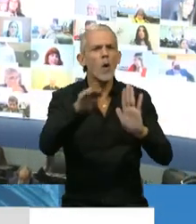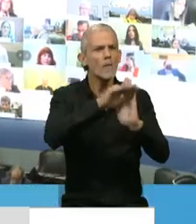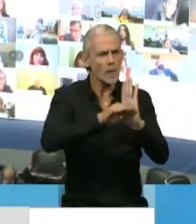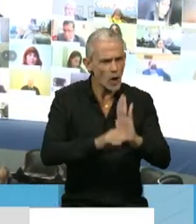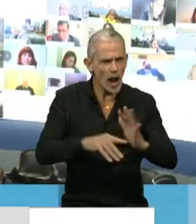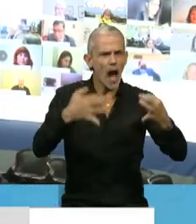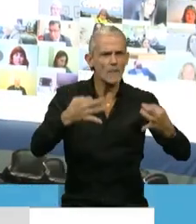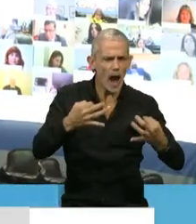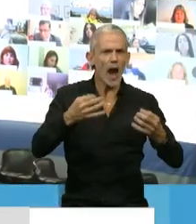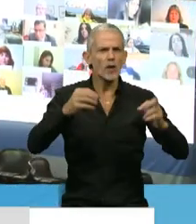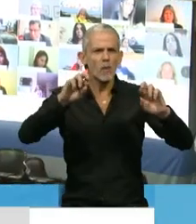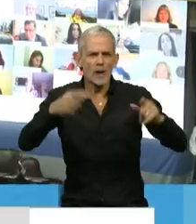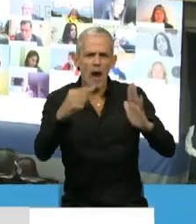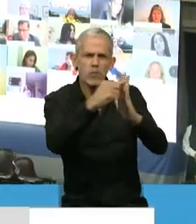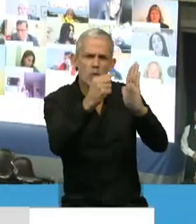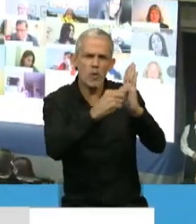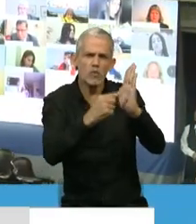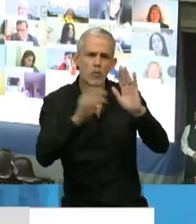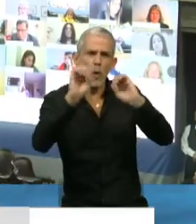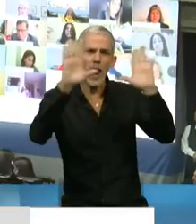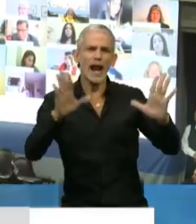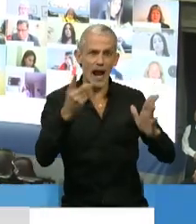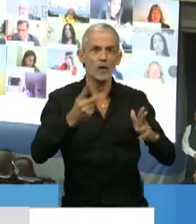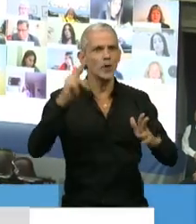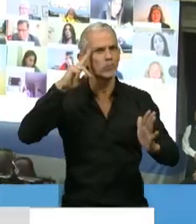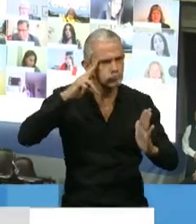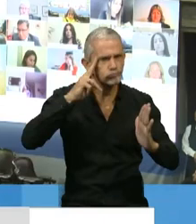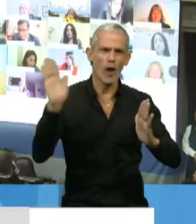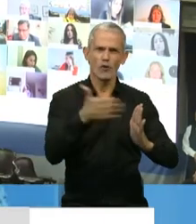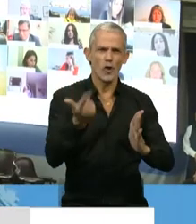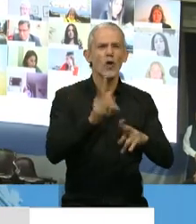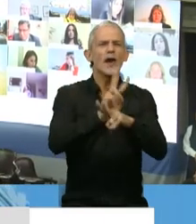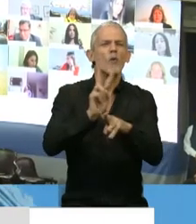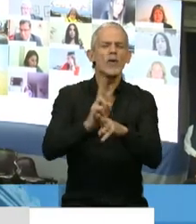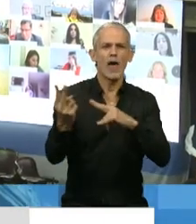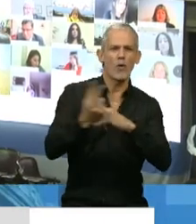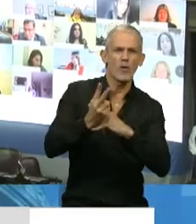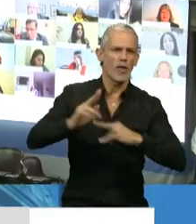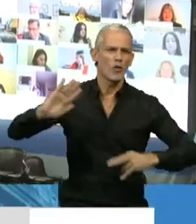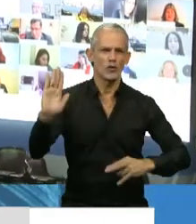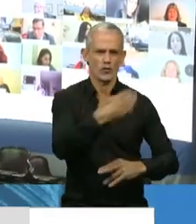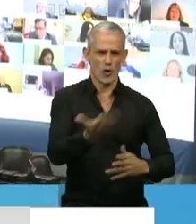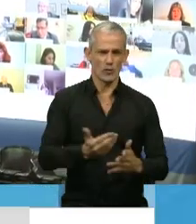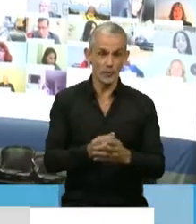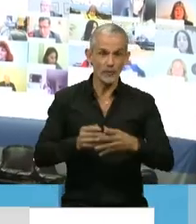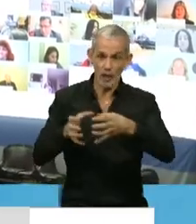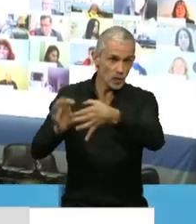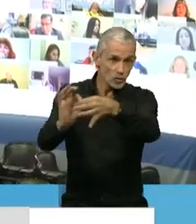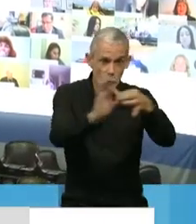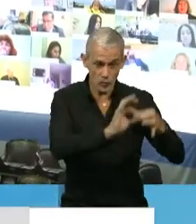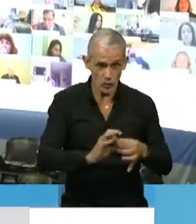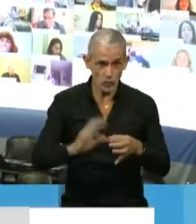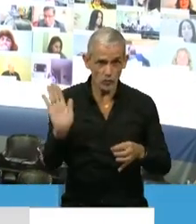con consignas claras y de cumplimiento efectivo y de cuidado colectivo. Entre todos, por